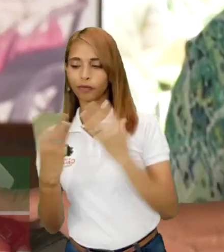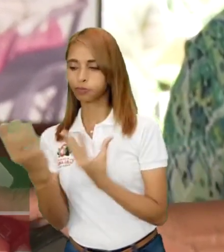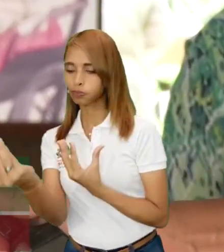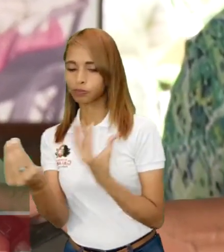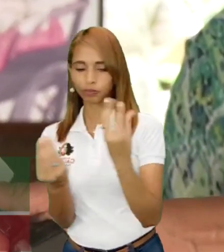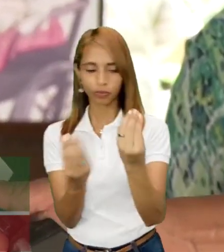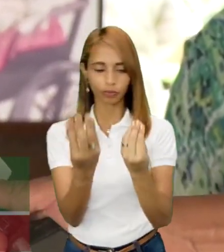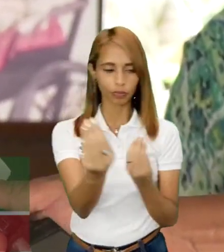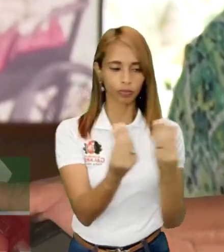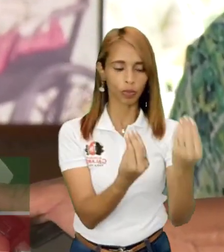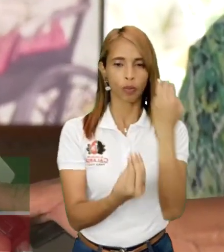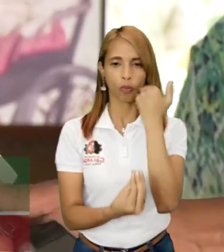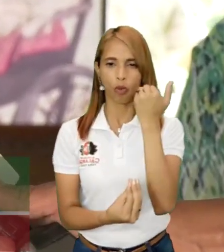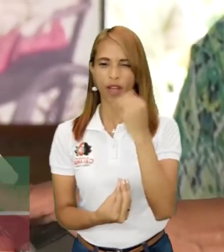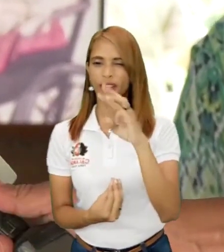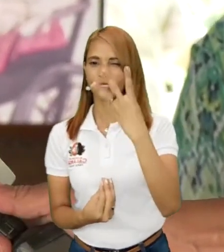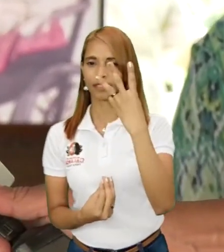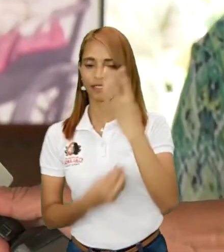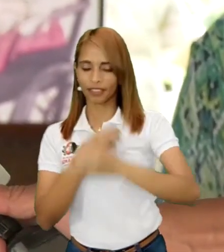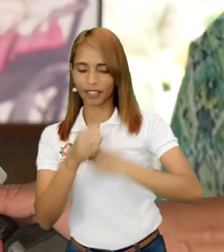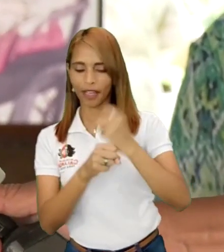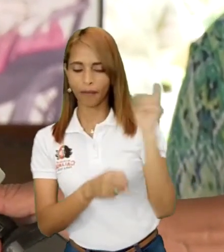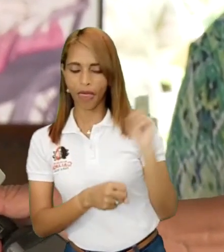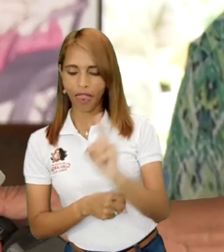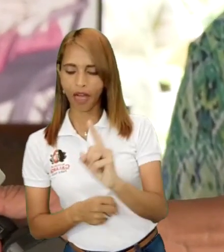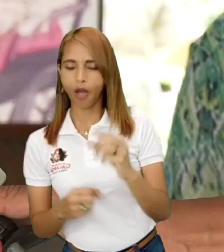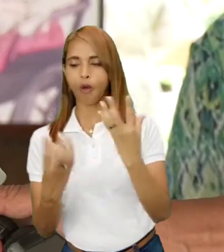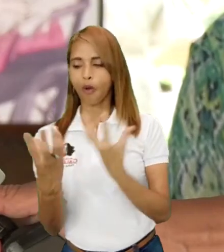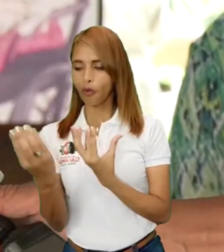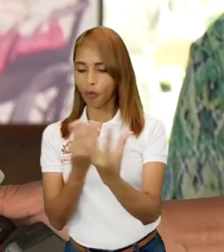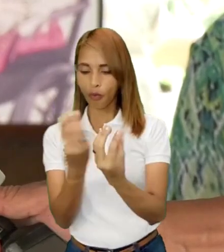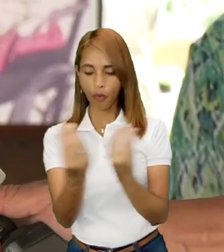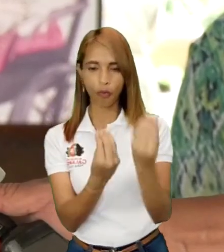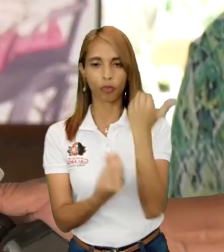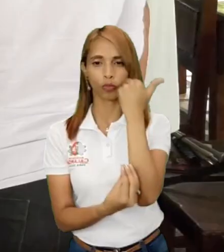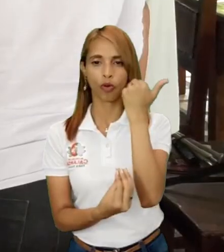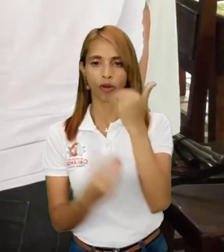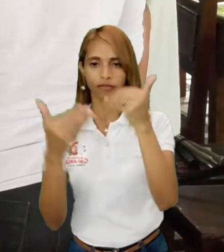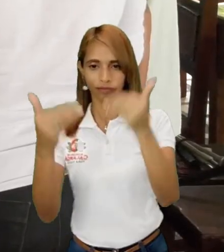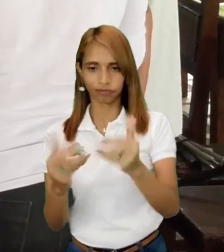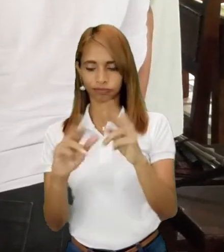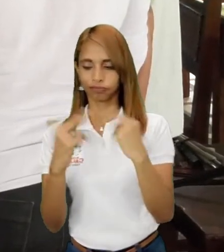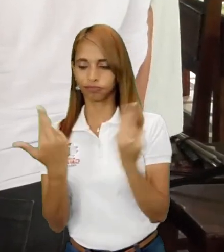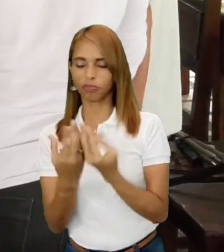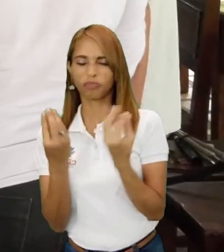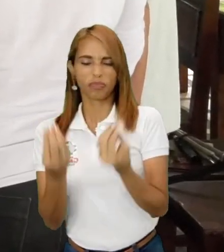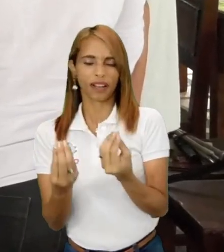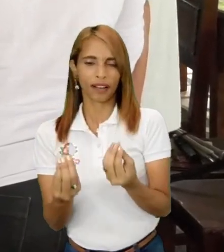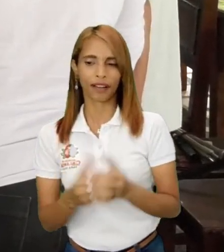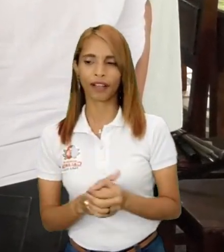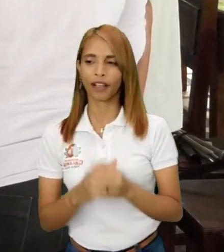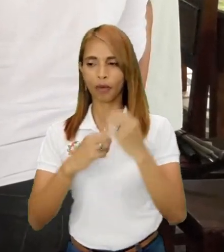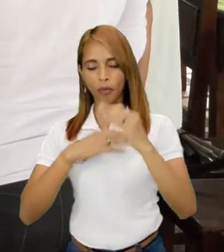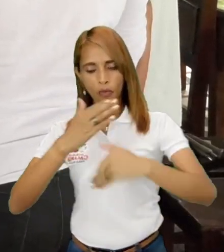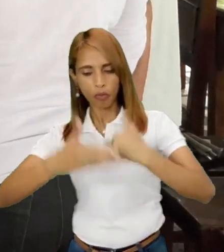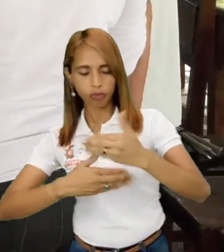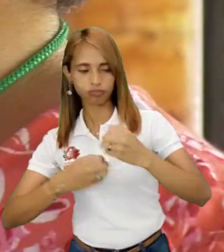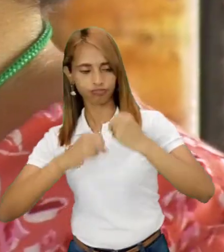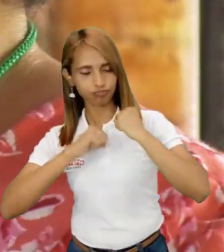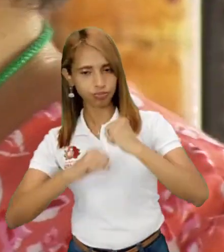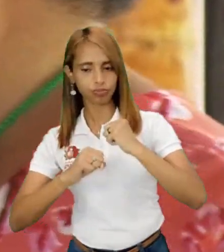red lo que nosotros hemos hecho es reunirnos como grupos de mujeres desde hace unos 3 años para acá nos hemos reunido como grupos de